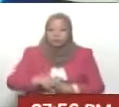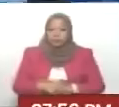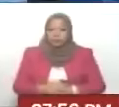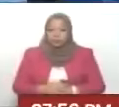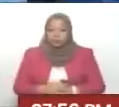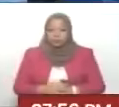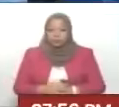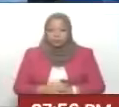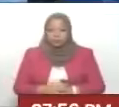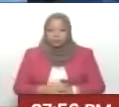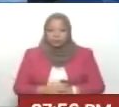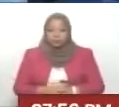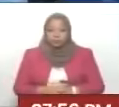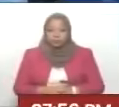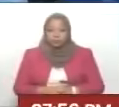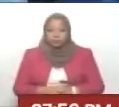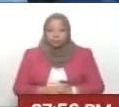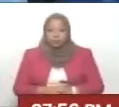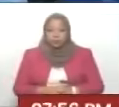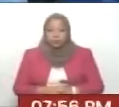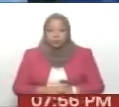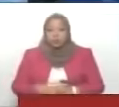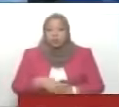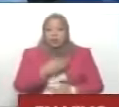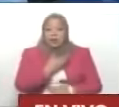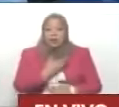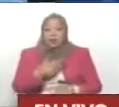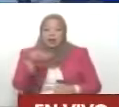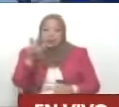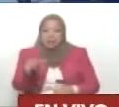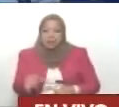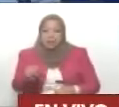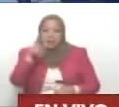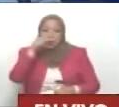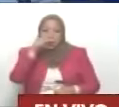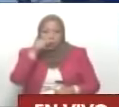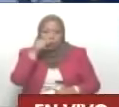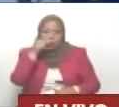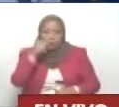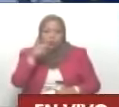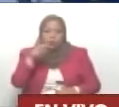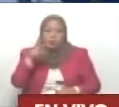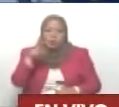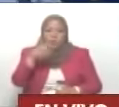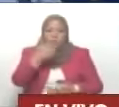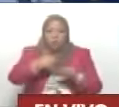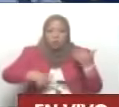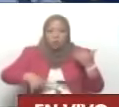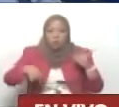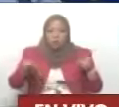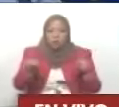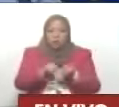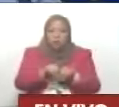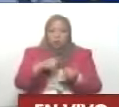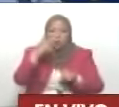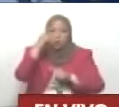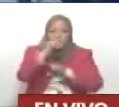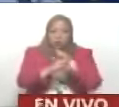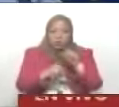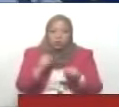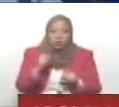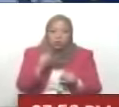entero. Desde que Elon Musk, yo no sé si es bueno o malo, compró Twitter lo convirtió